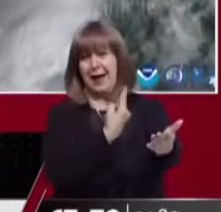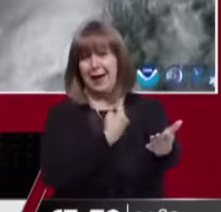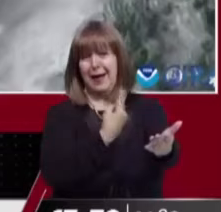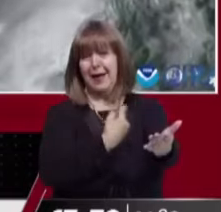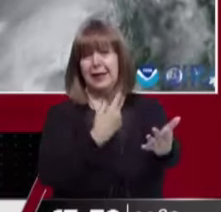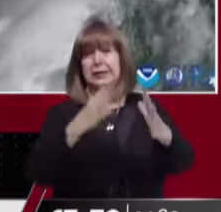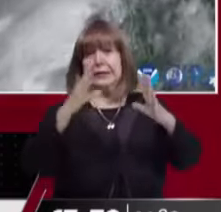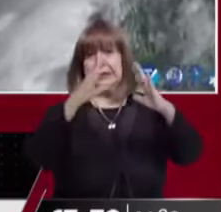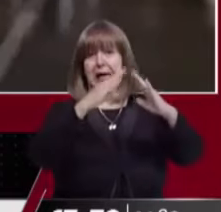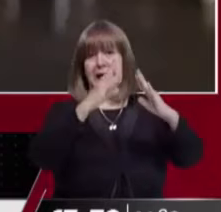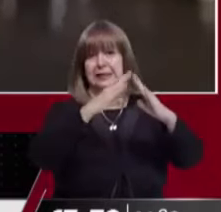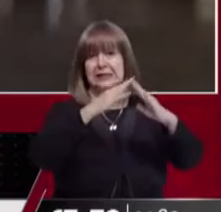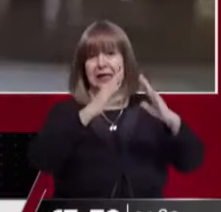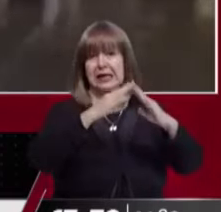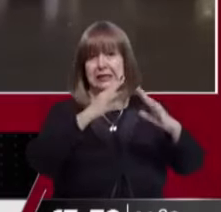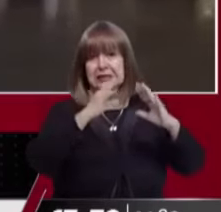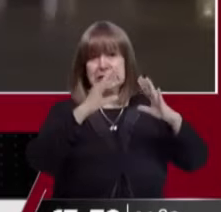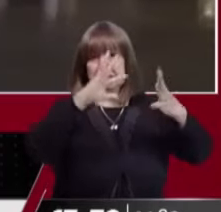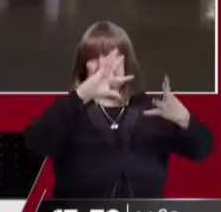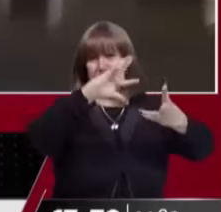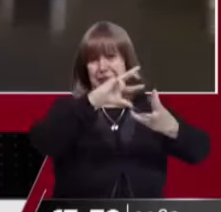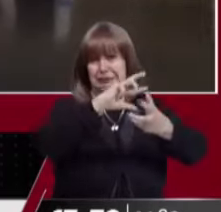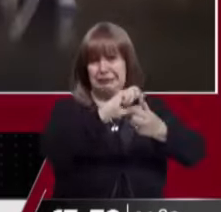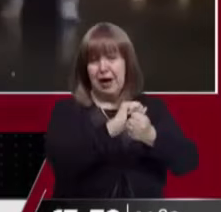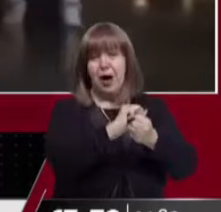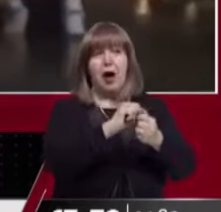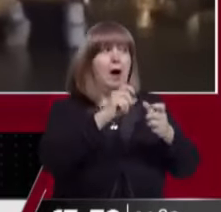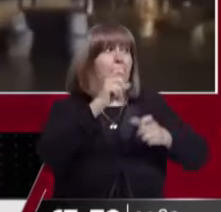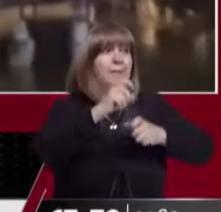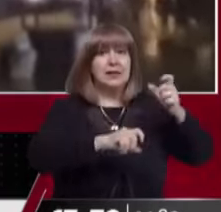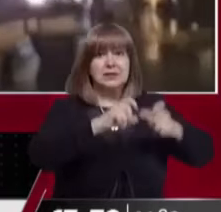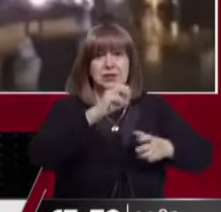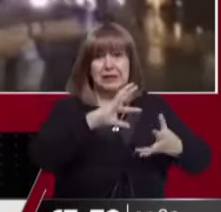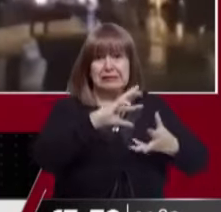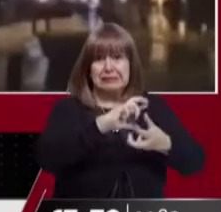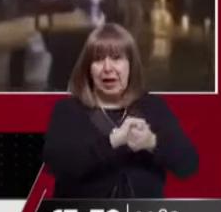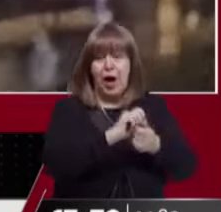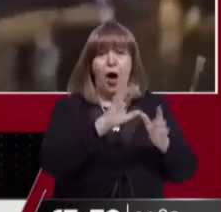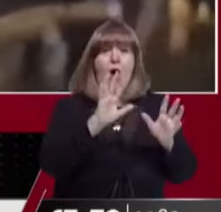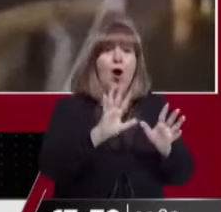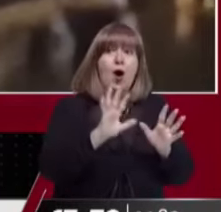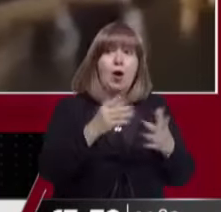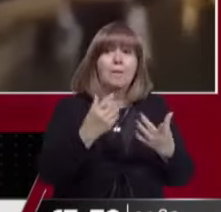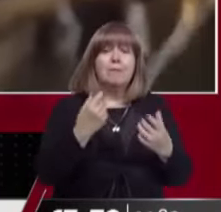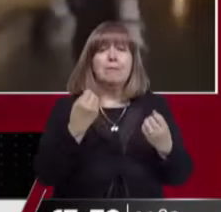efecto devastador, destructivo, porque sigue teniendo